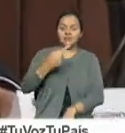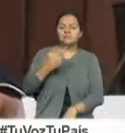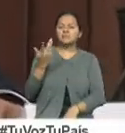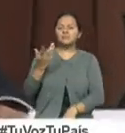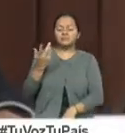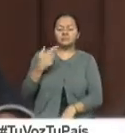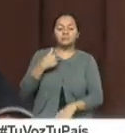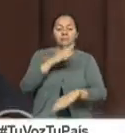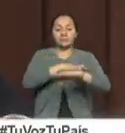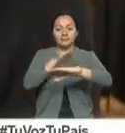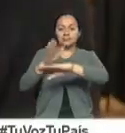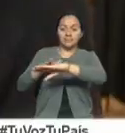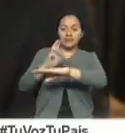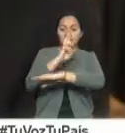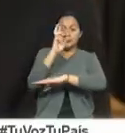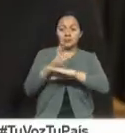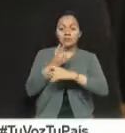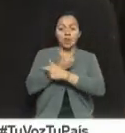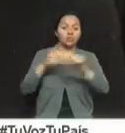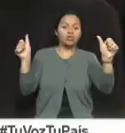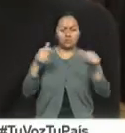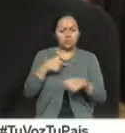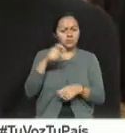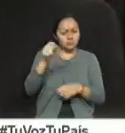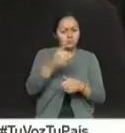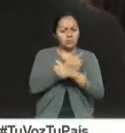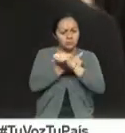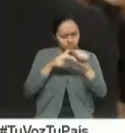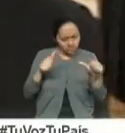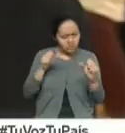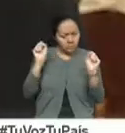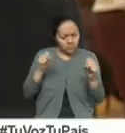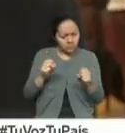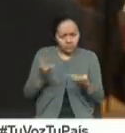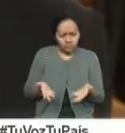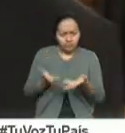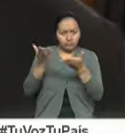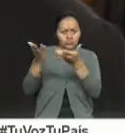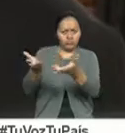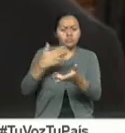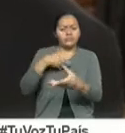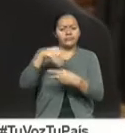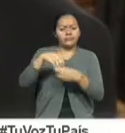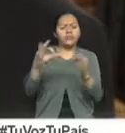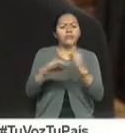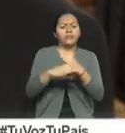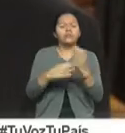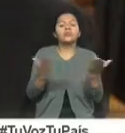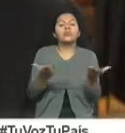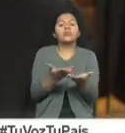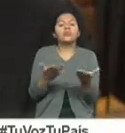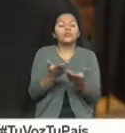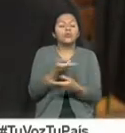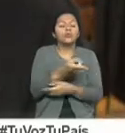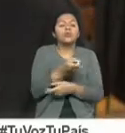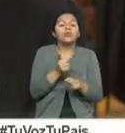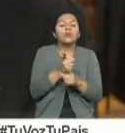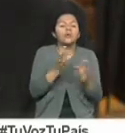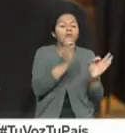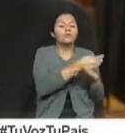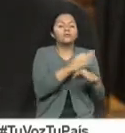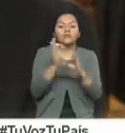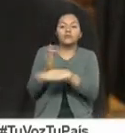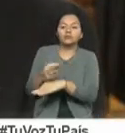rectores sobre la mencionada autonomía. Autonomía es una condición sine qua non del funcionamiento de las universidades. Lo